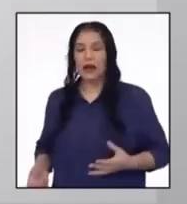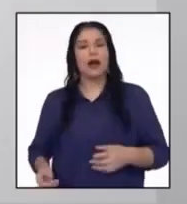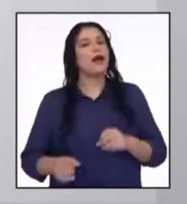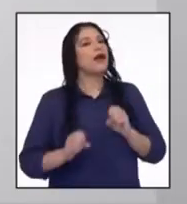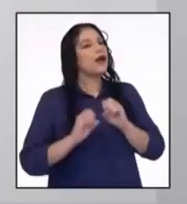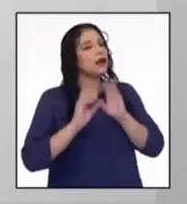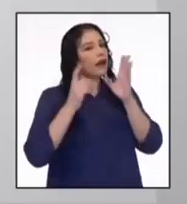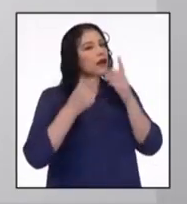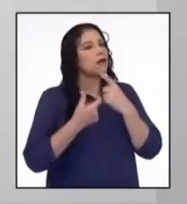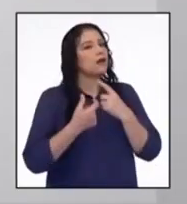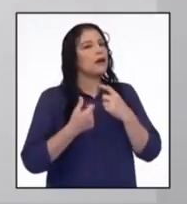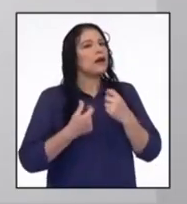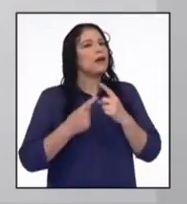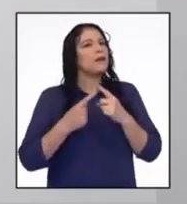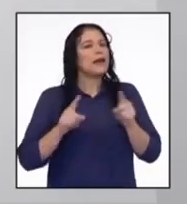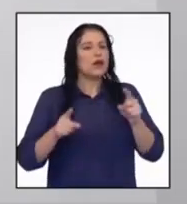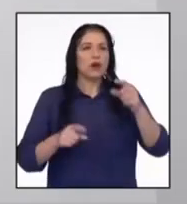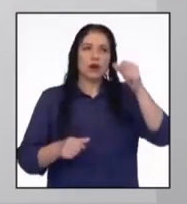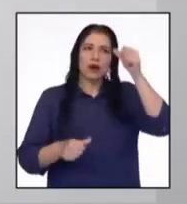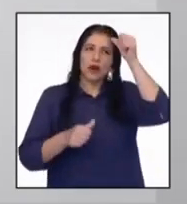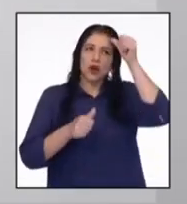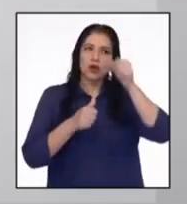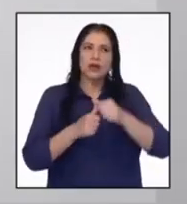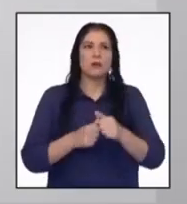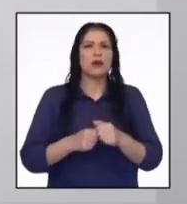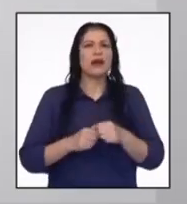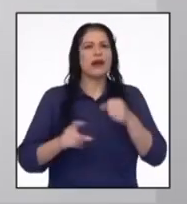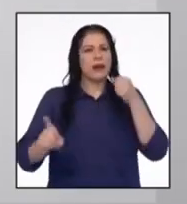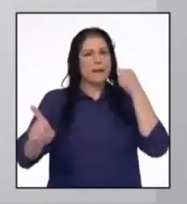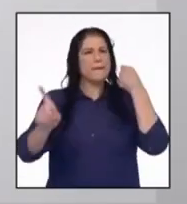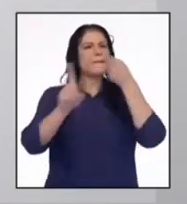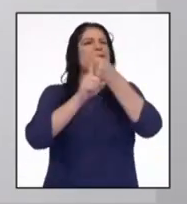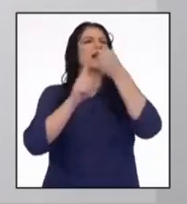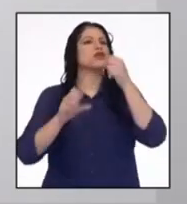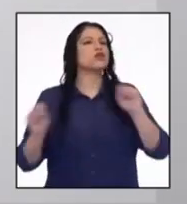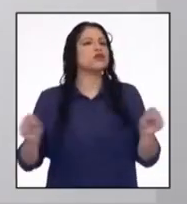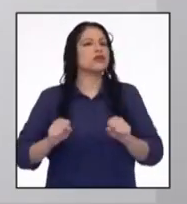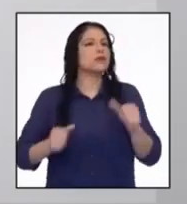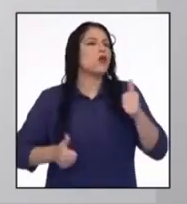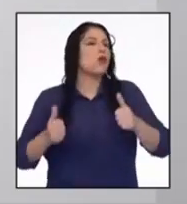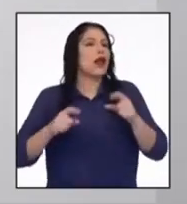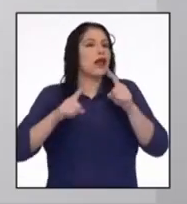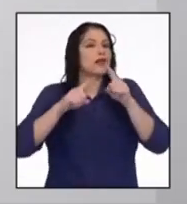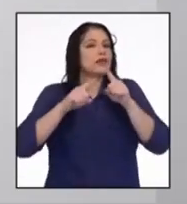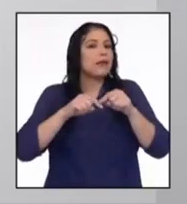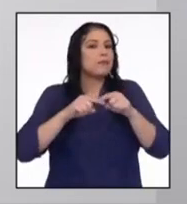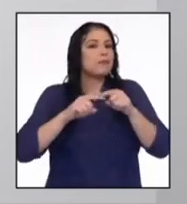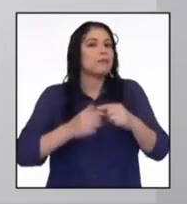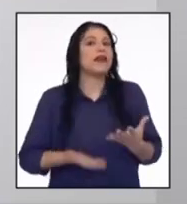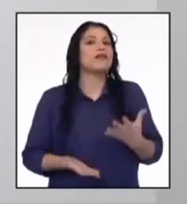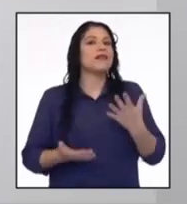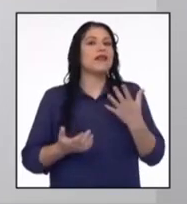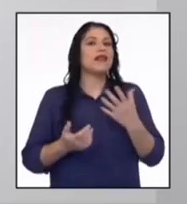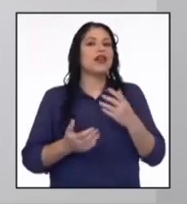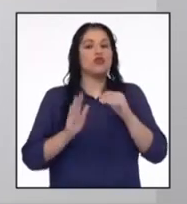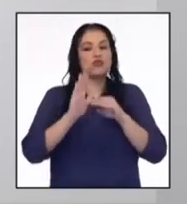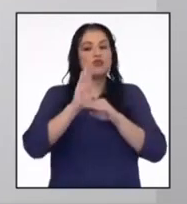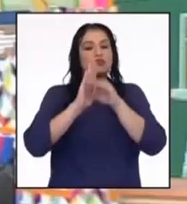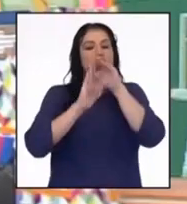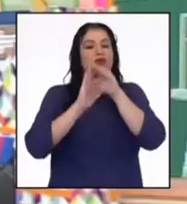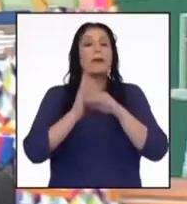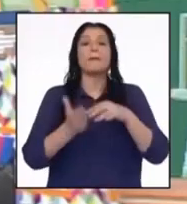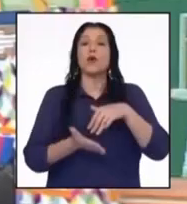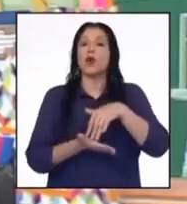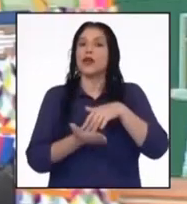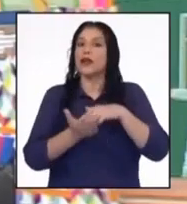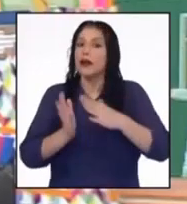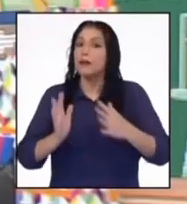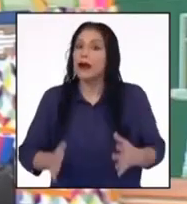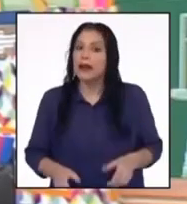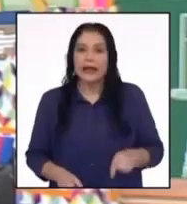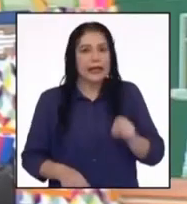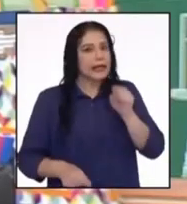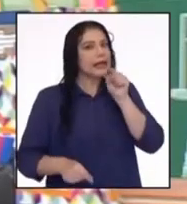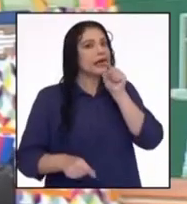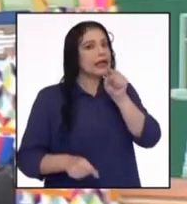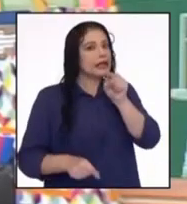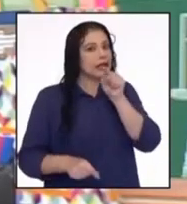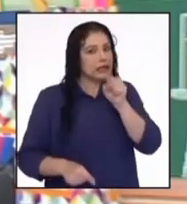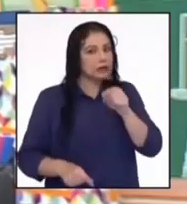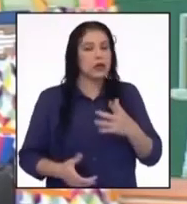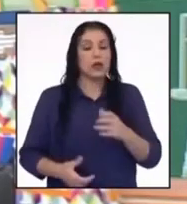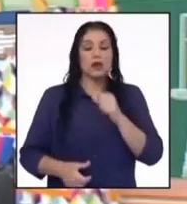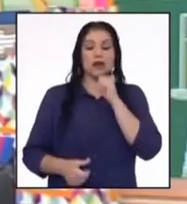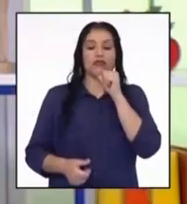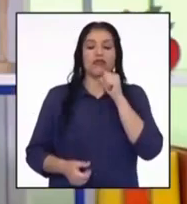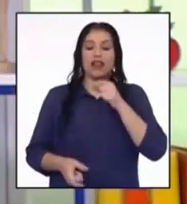pero recordemos que el impacto de un sismo dependerá de los niveles de vulnerabilidad. Y eso es precisamente lo que